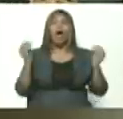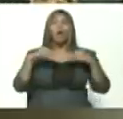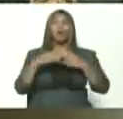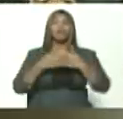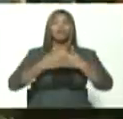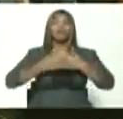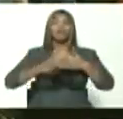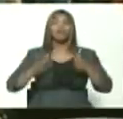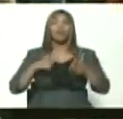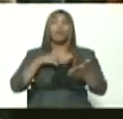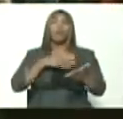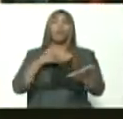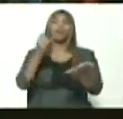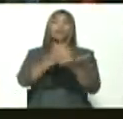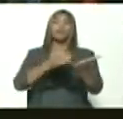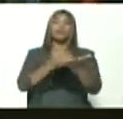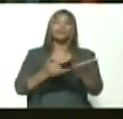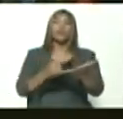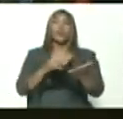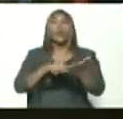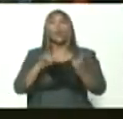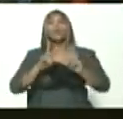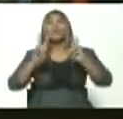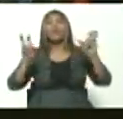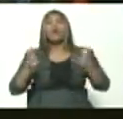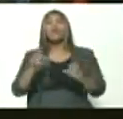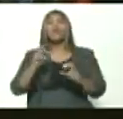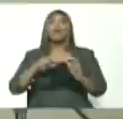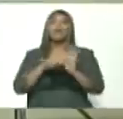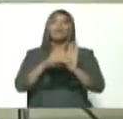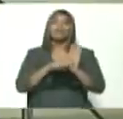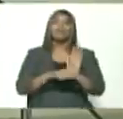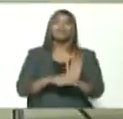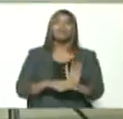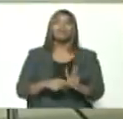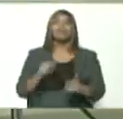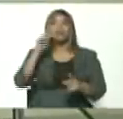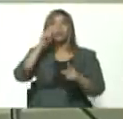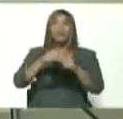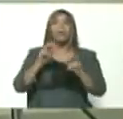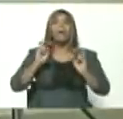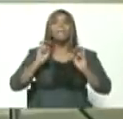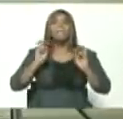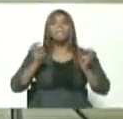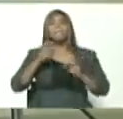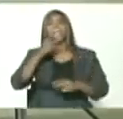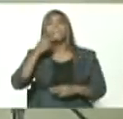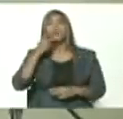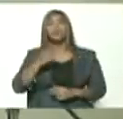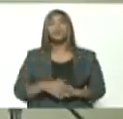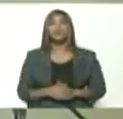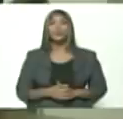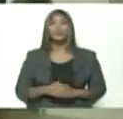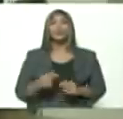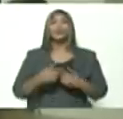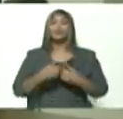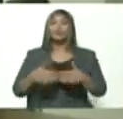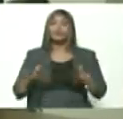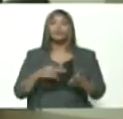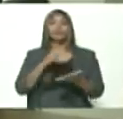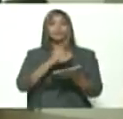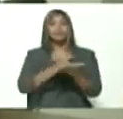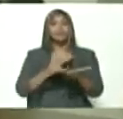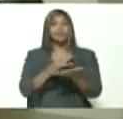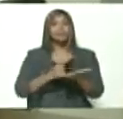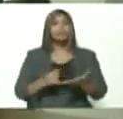unas jornada de inscripción y actualización de datos para las organizaciones con fines políticos y se ha aprobado agilizar los procesos de inscripción y